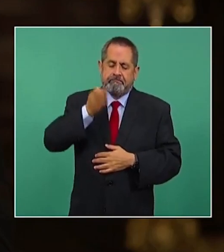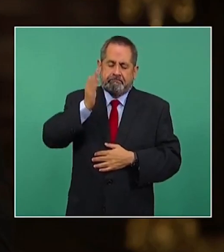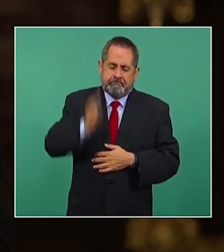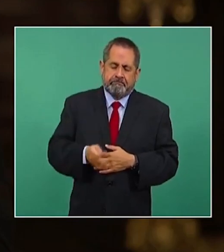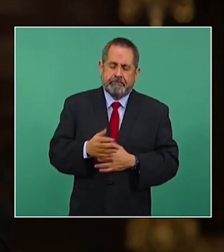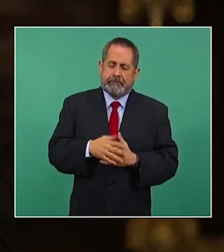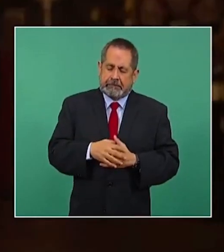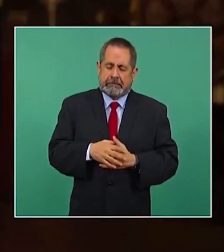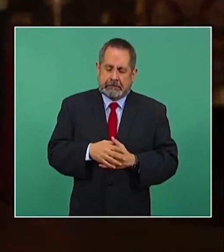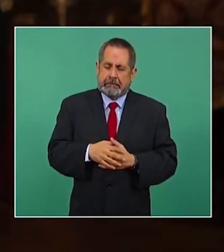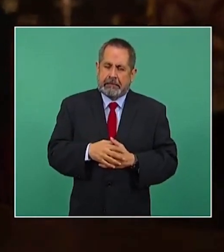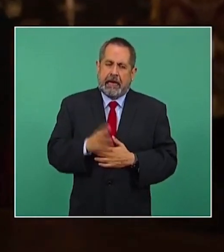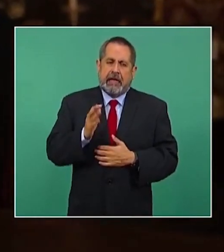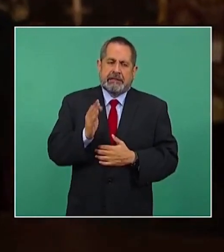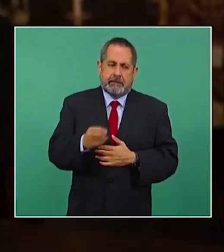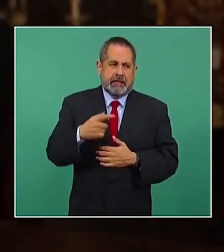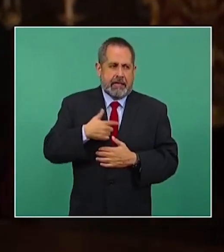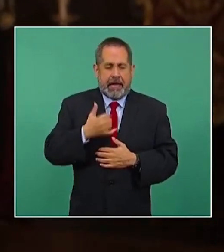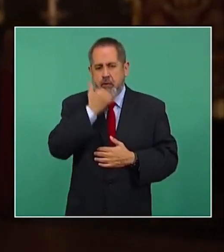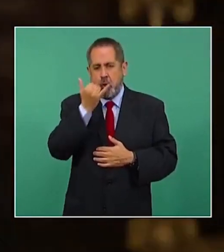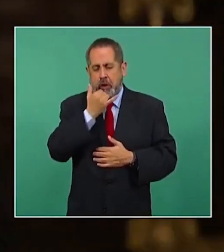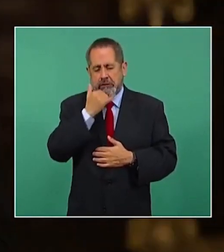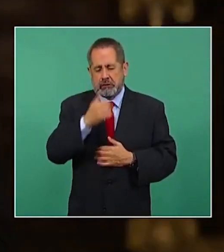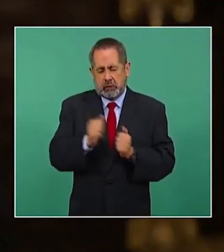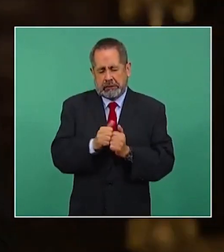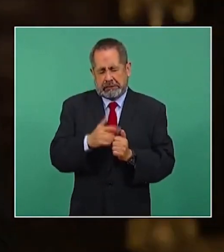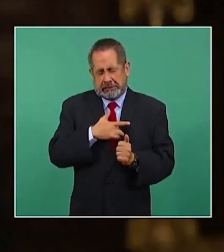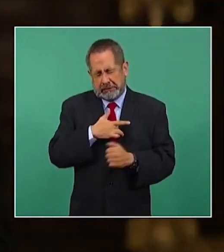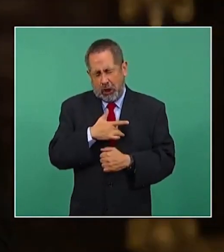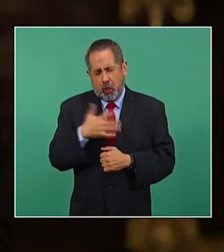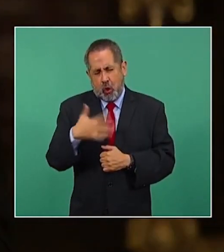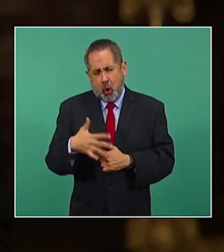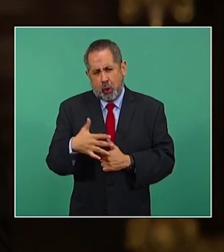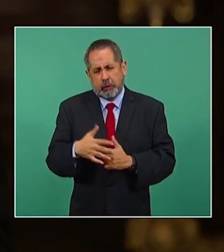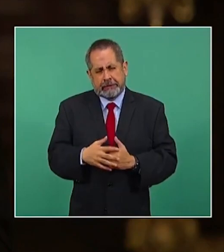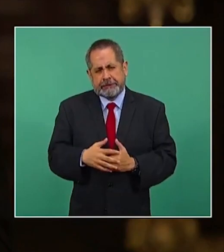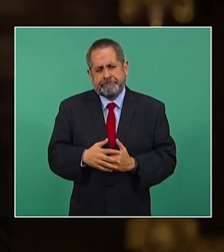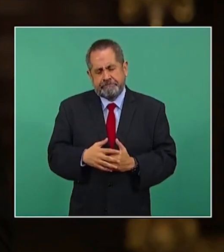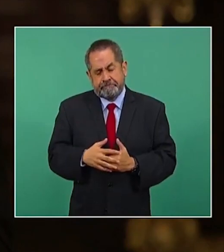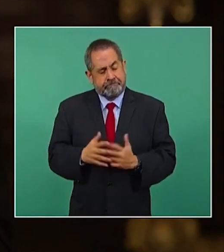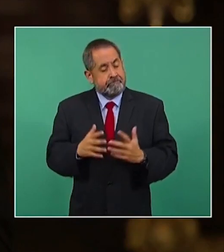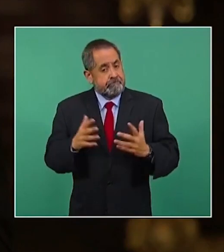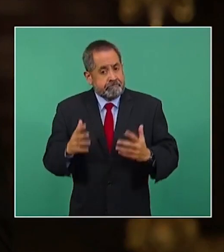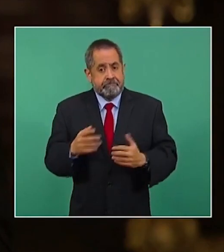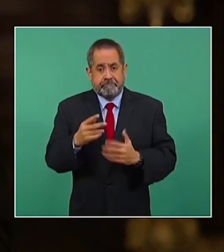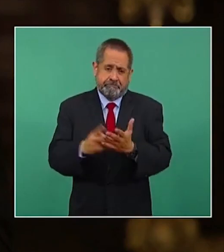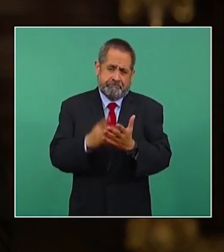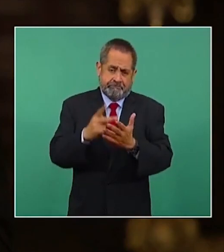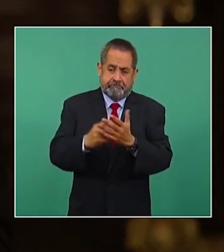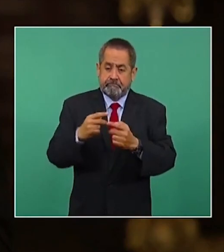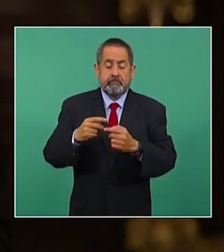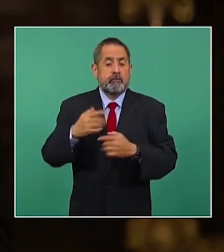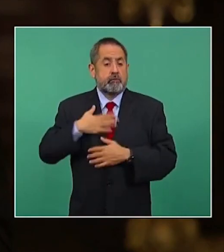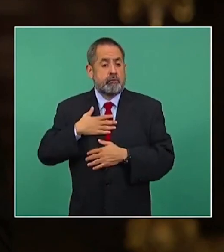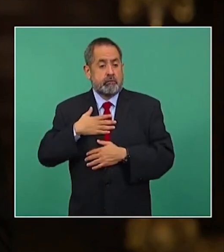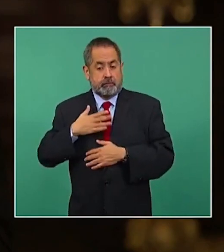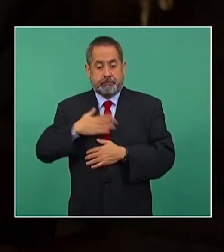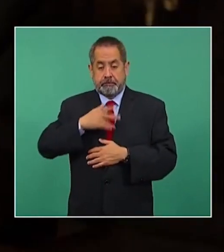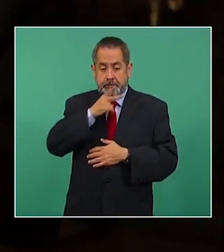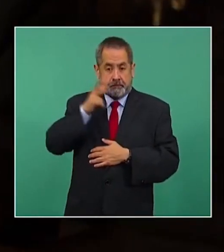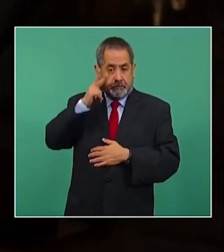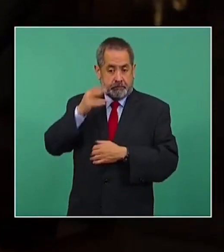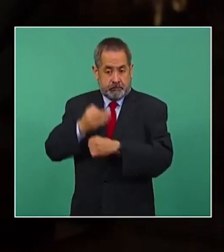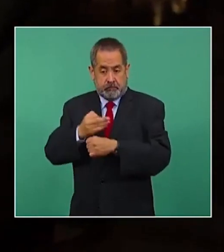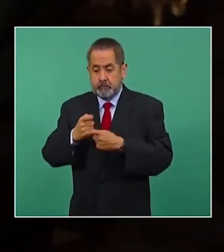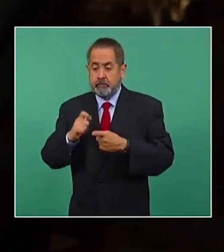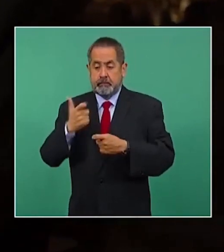sociales abarca muchas cosas, Pero, en fin, dejémoslo ahí, que pudo haber sido más